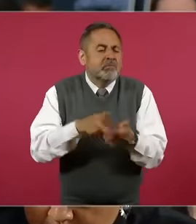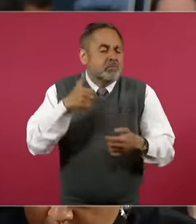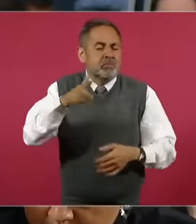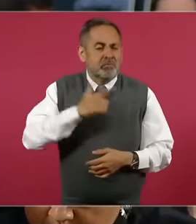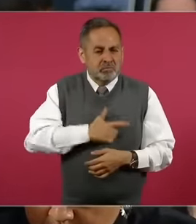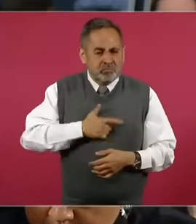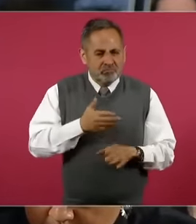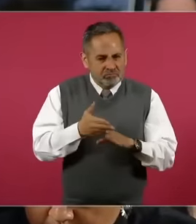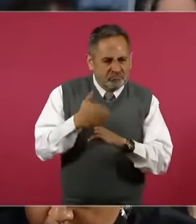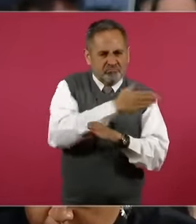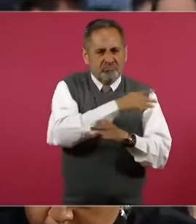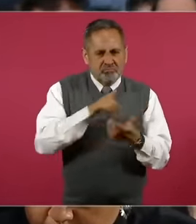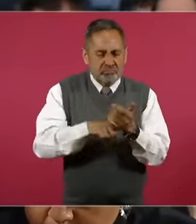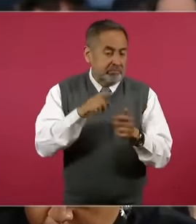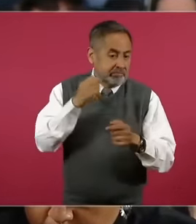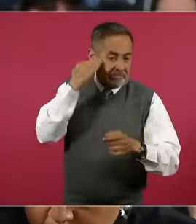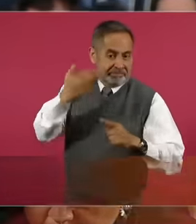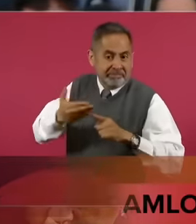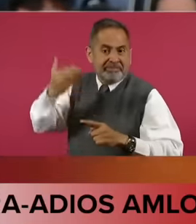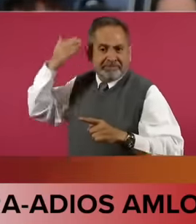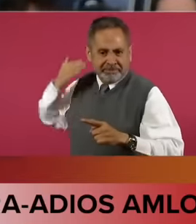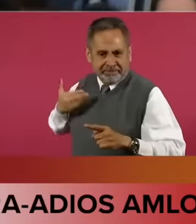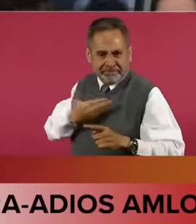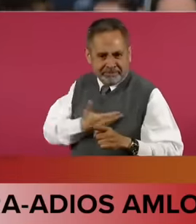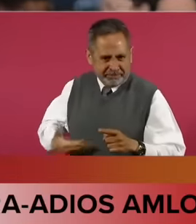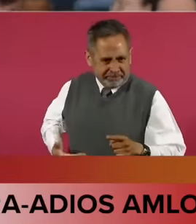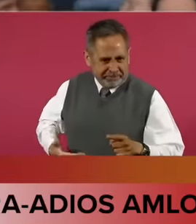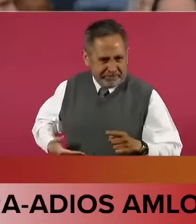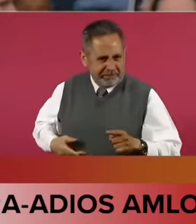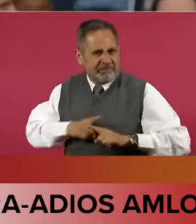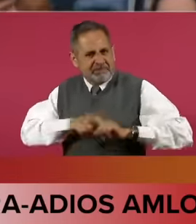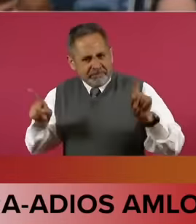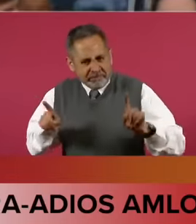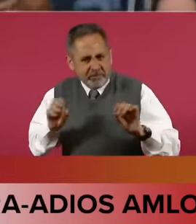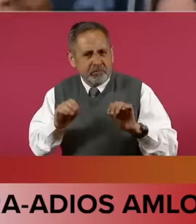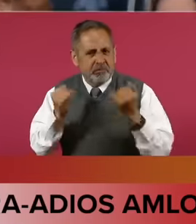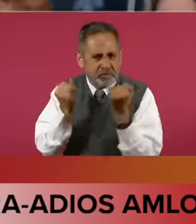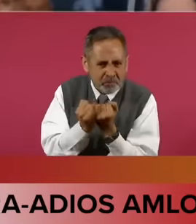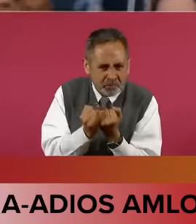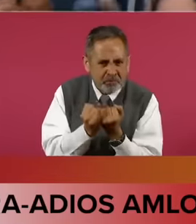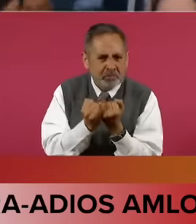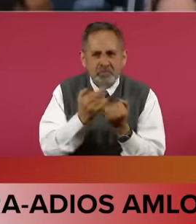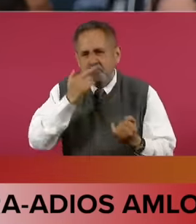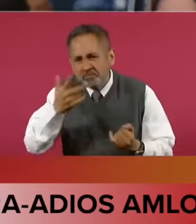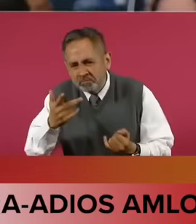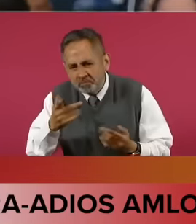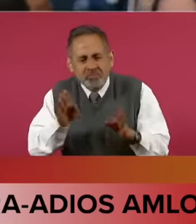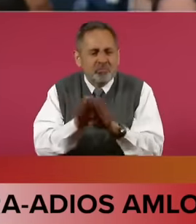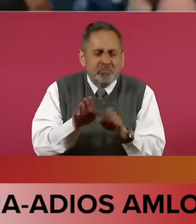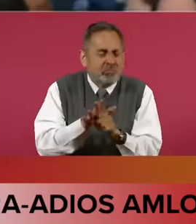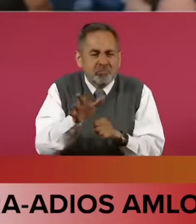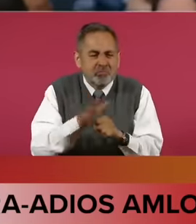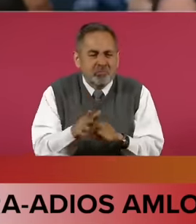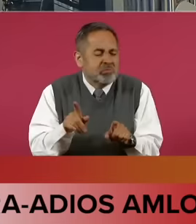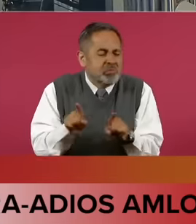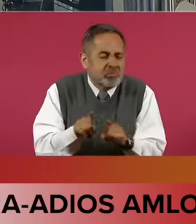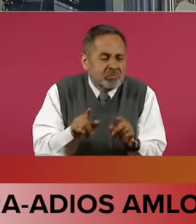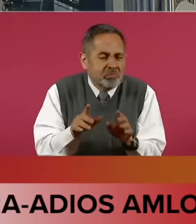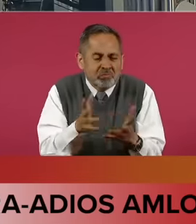gustado gobernar en ese tiempo? ¿Lo hubiera hecho diferente? ¿Lo hubiera hecho mejor? ¿O hubiera sido lo